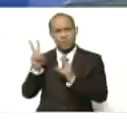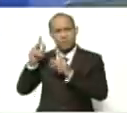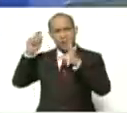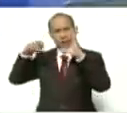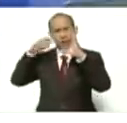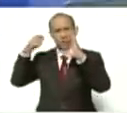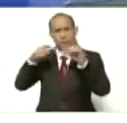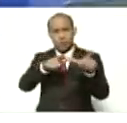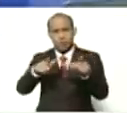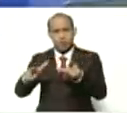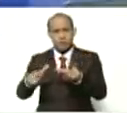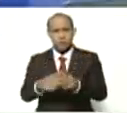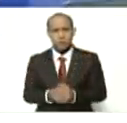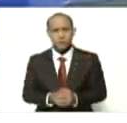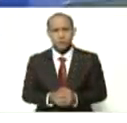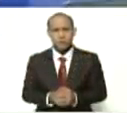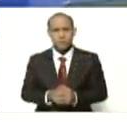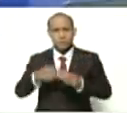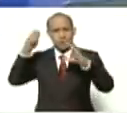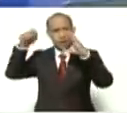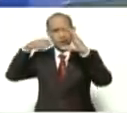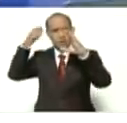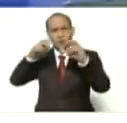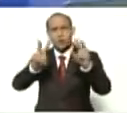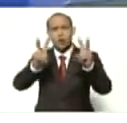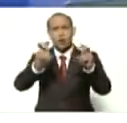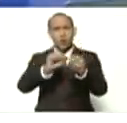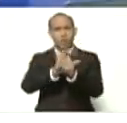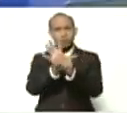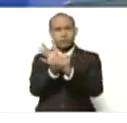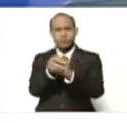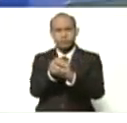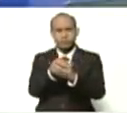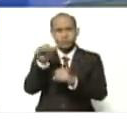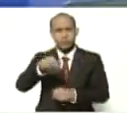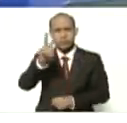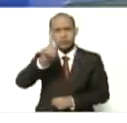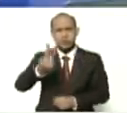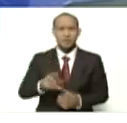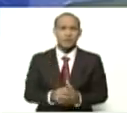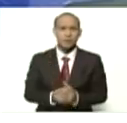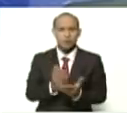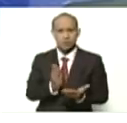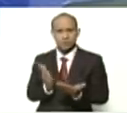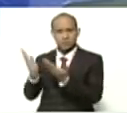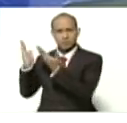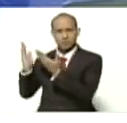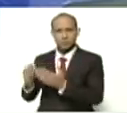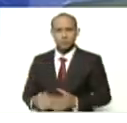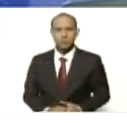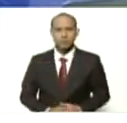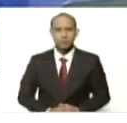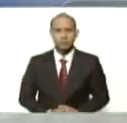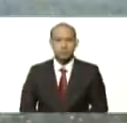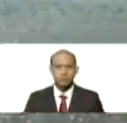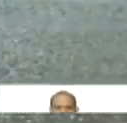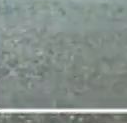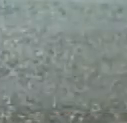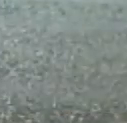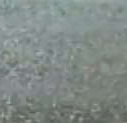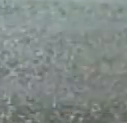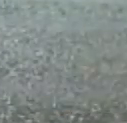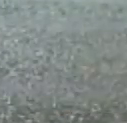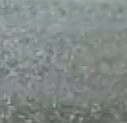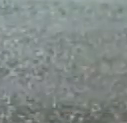lo tenemos listo el vídeo de la nueva variante brasilera en venezuela- adelante el